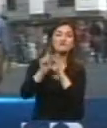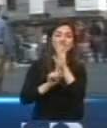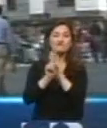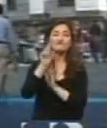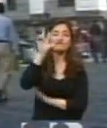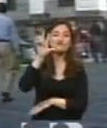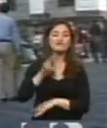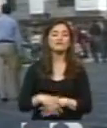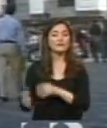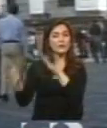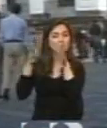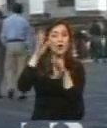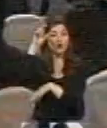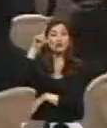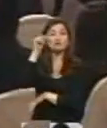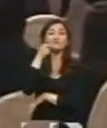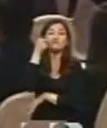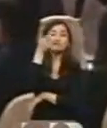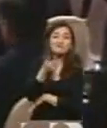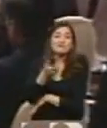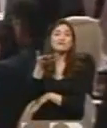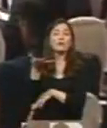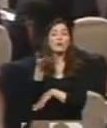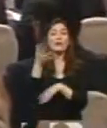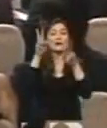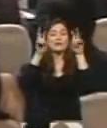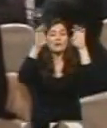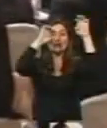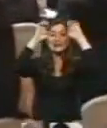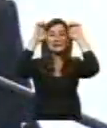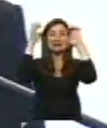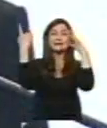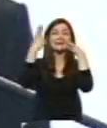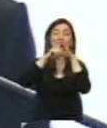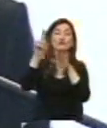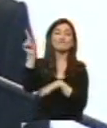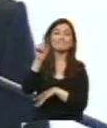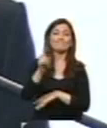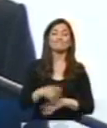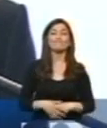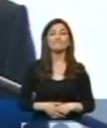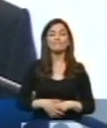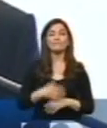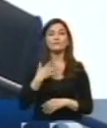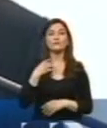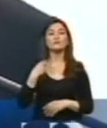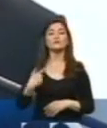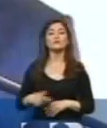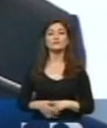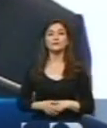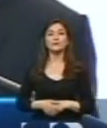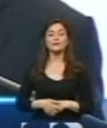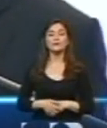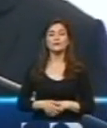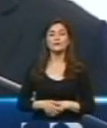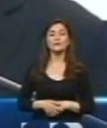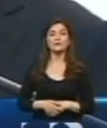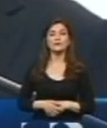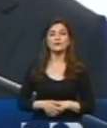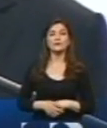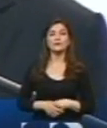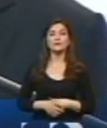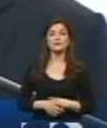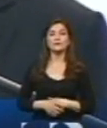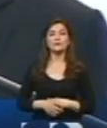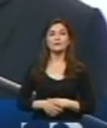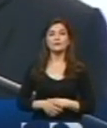aproximadamente. Desde el gobierno hacen hincapié en que no se incluya a los sectores estratégicos. ¿Qué quiero decir con esto? Que el potencial es mucho